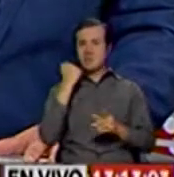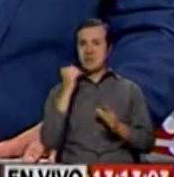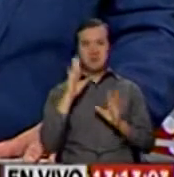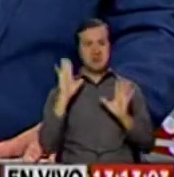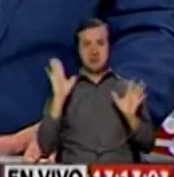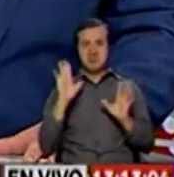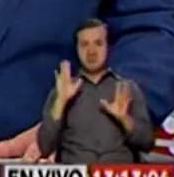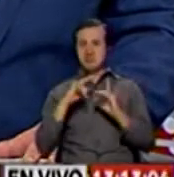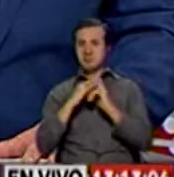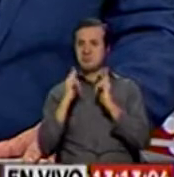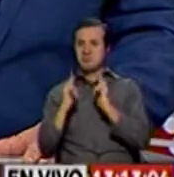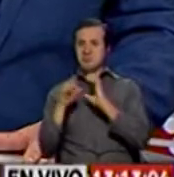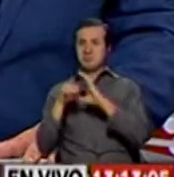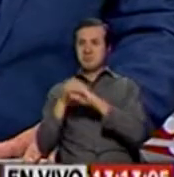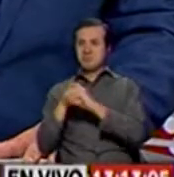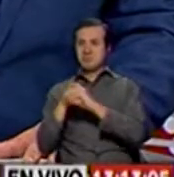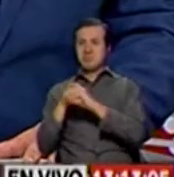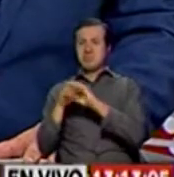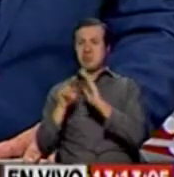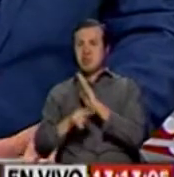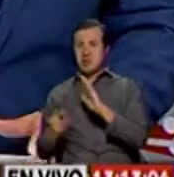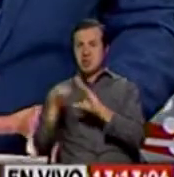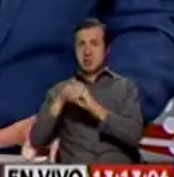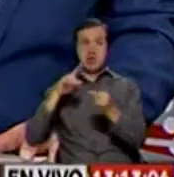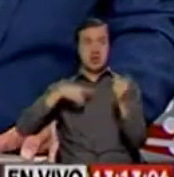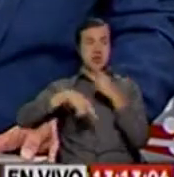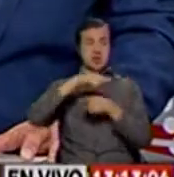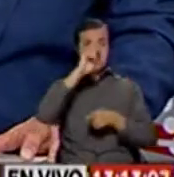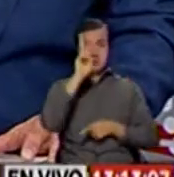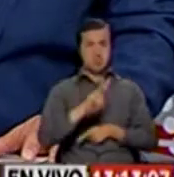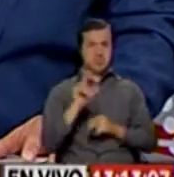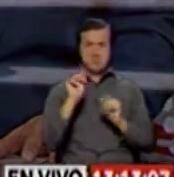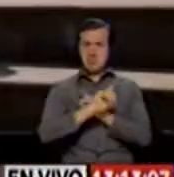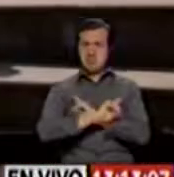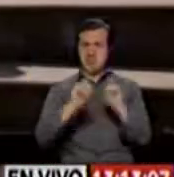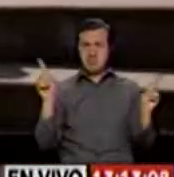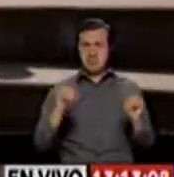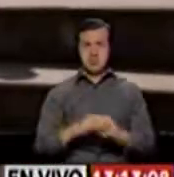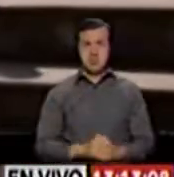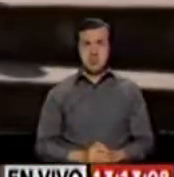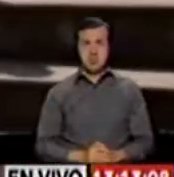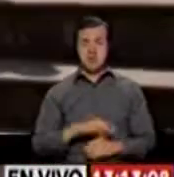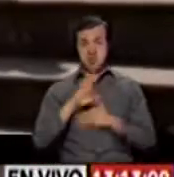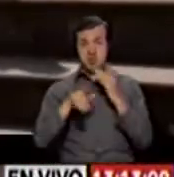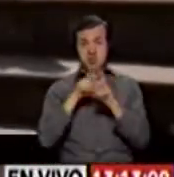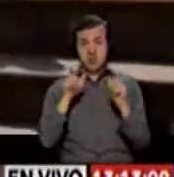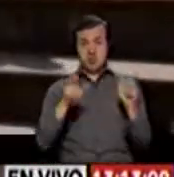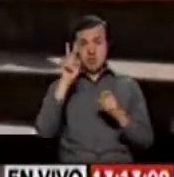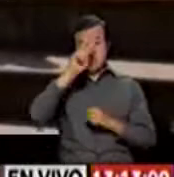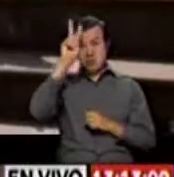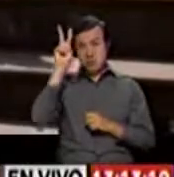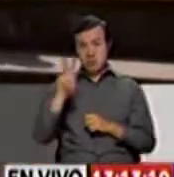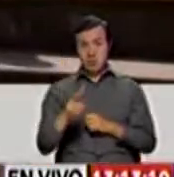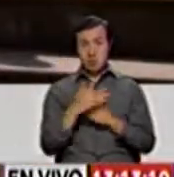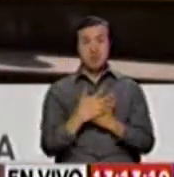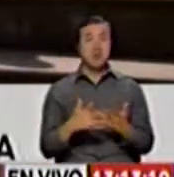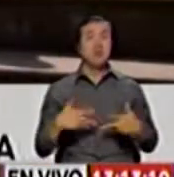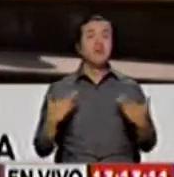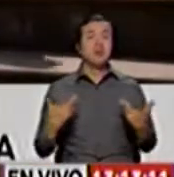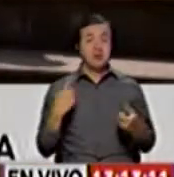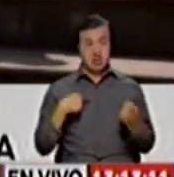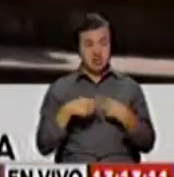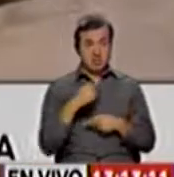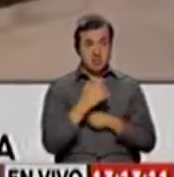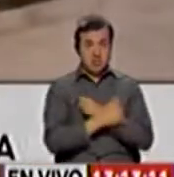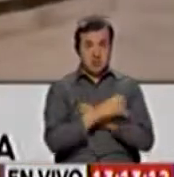en refugios y pensiones antes que regresar a Venezuela. Veamos. No todos los ciudadanos venezolanos están dispuestos a regresar